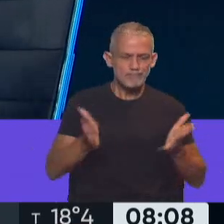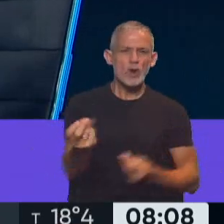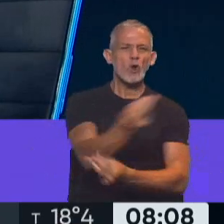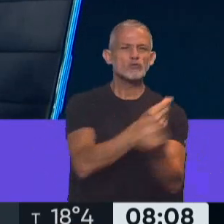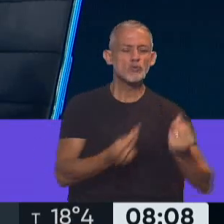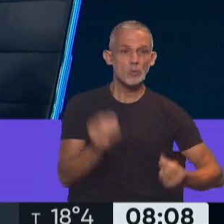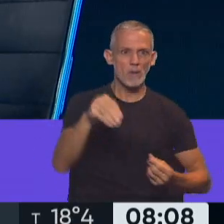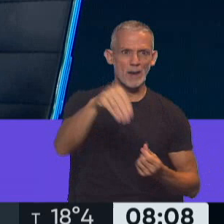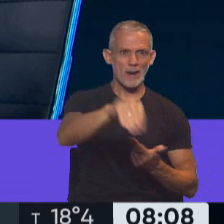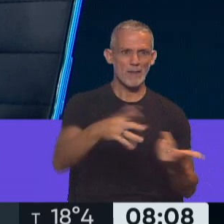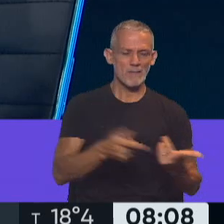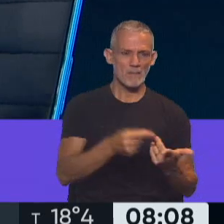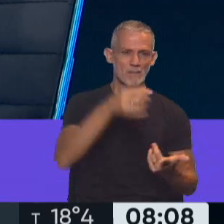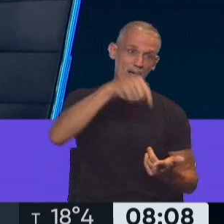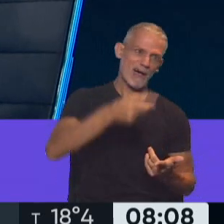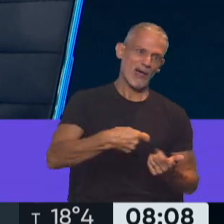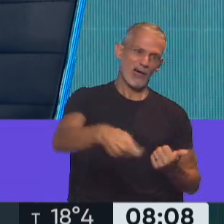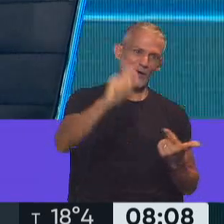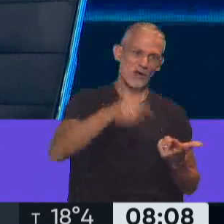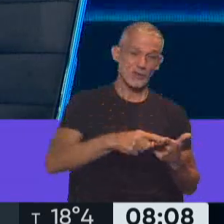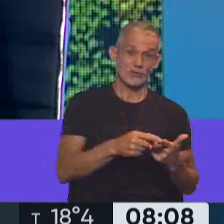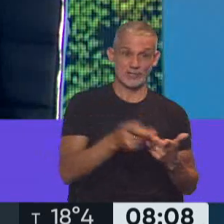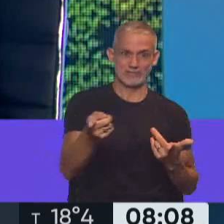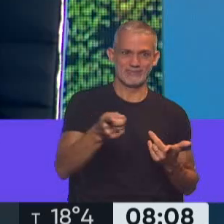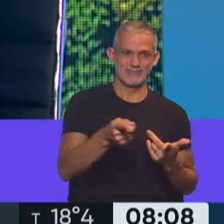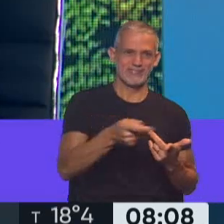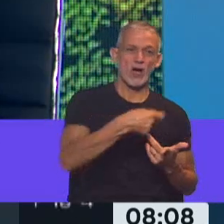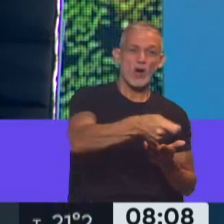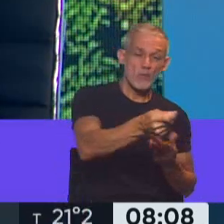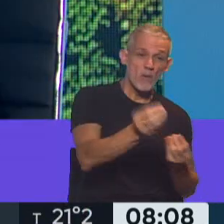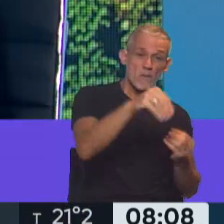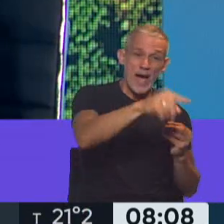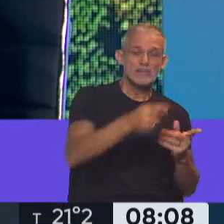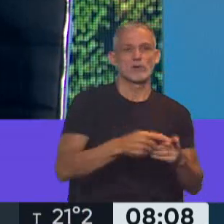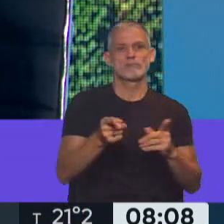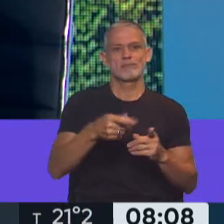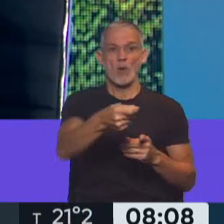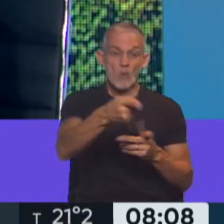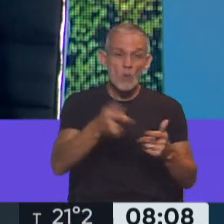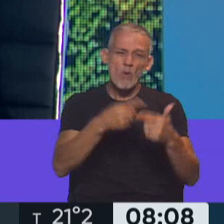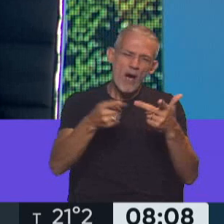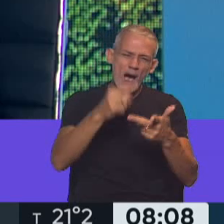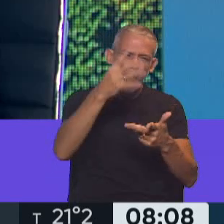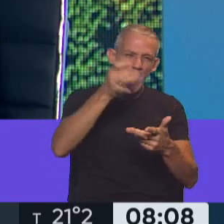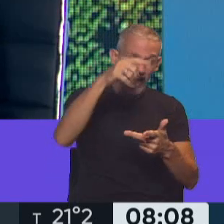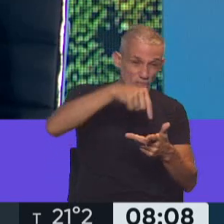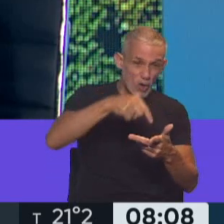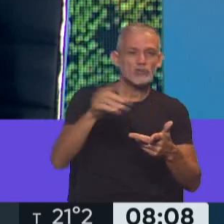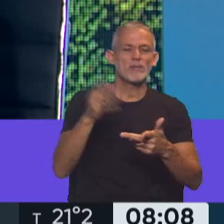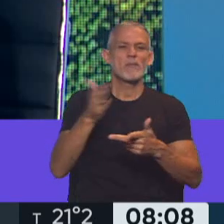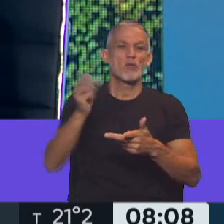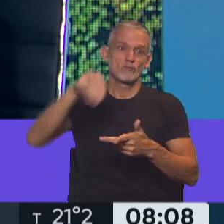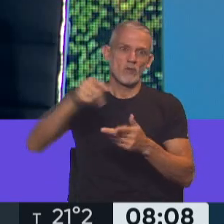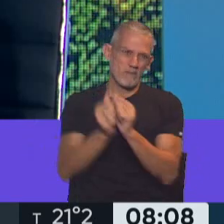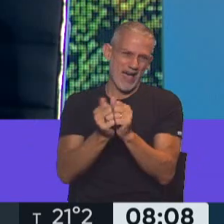consumo, que redunda también en que se aumente la producción. Bueno, fue una de las cuestiones claves que desde CAME también veníamos pidiendo,